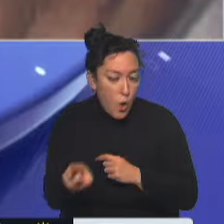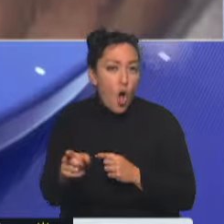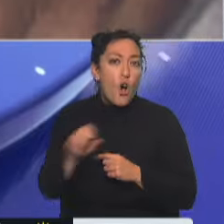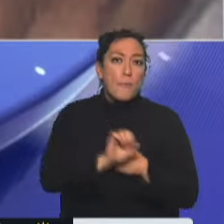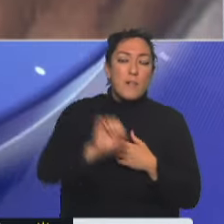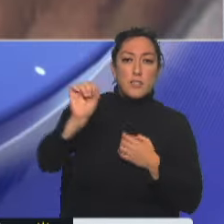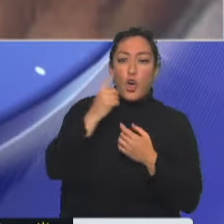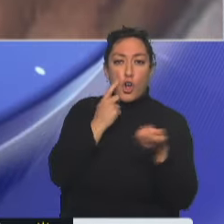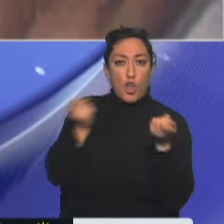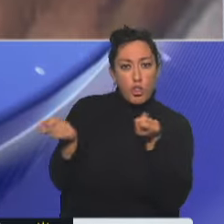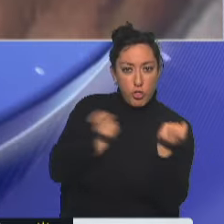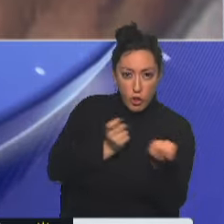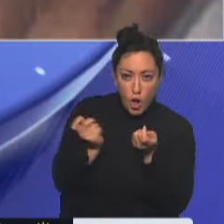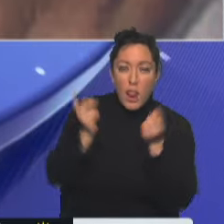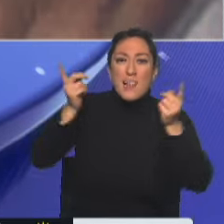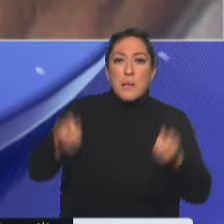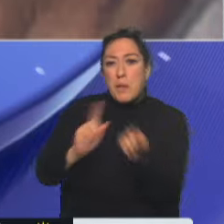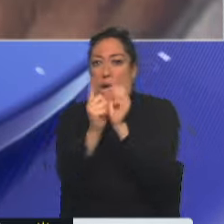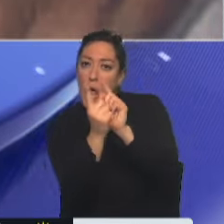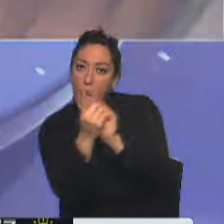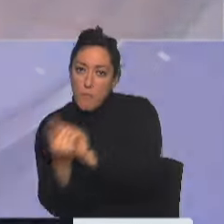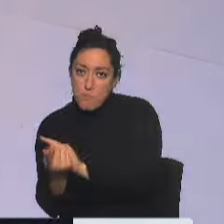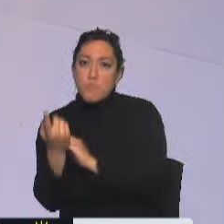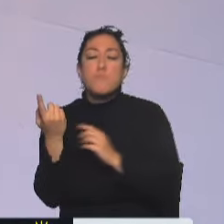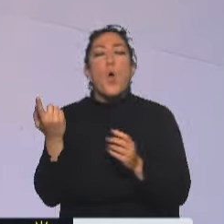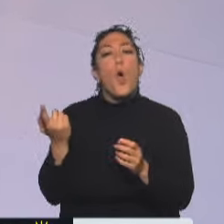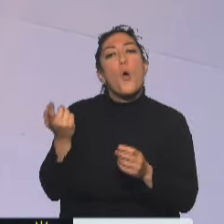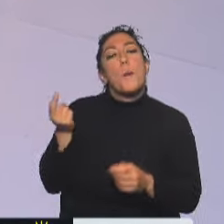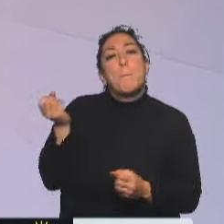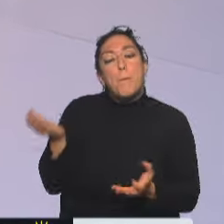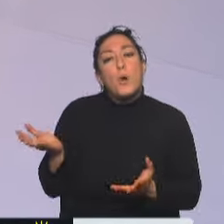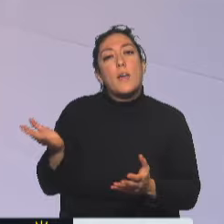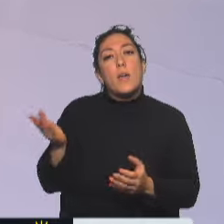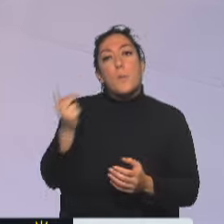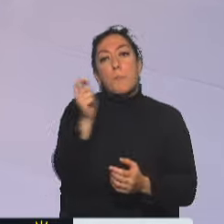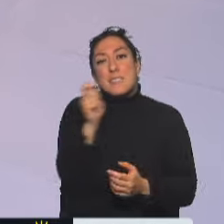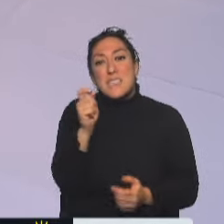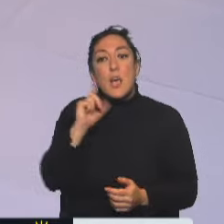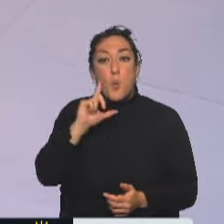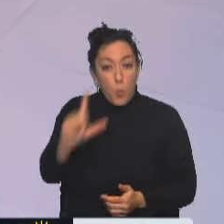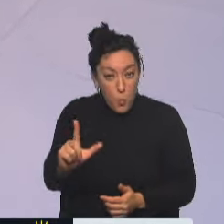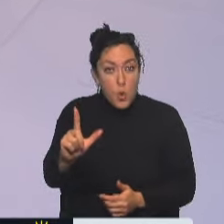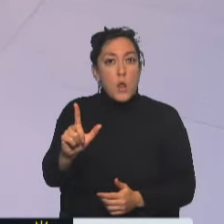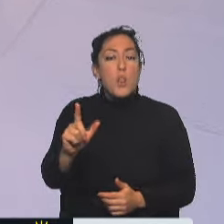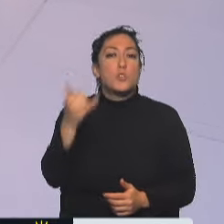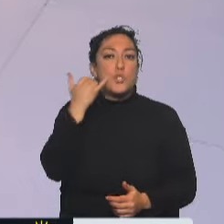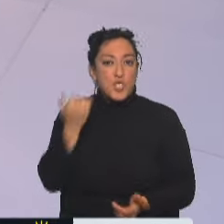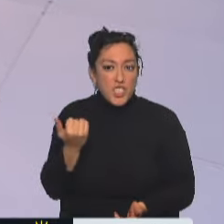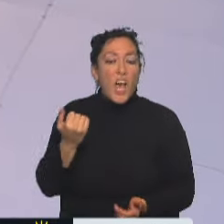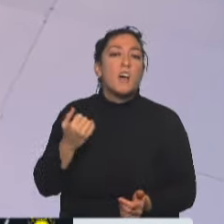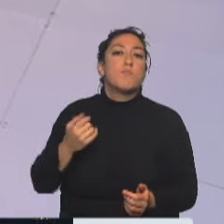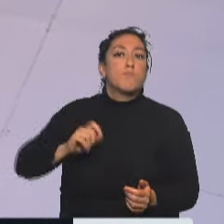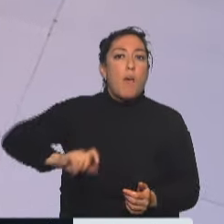inflación, sino que también el tipo de cambio. Un tipo de cambio que a lo largo del mes de julio presentó importantes